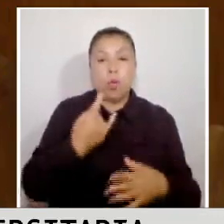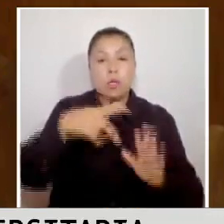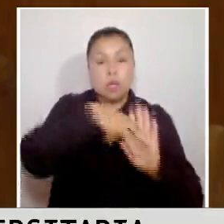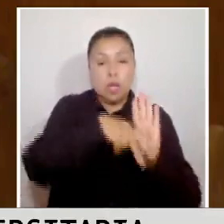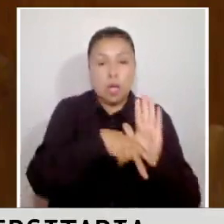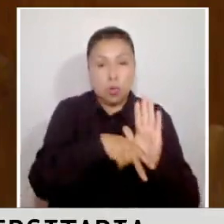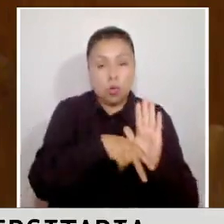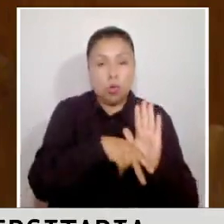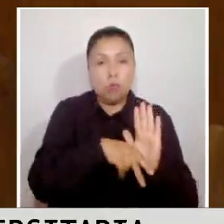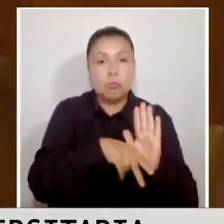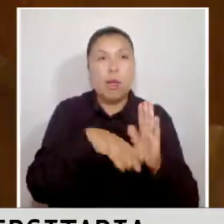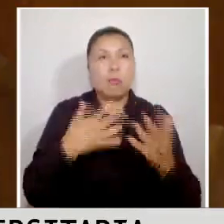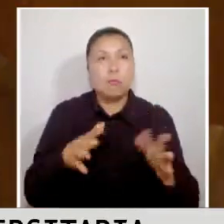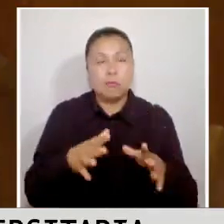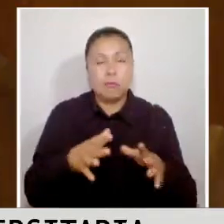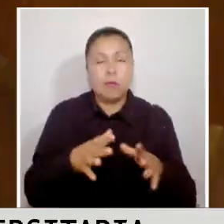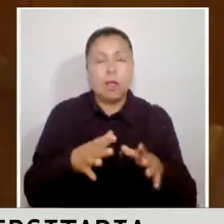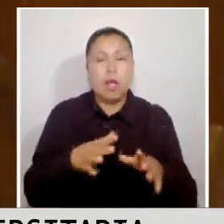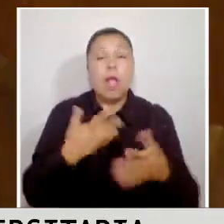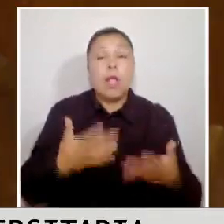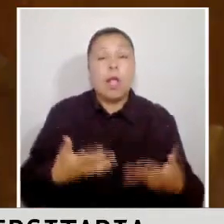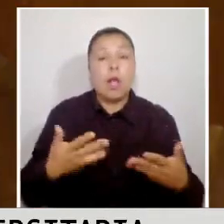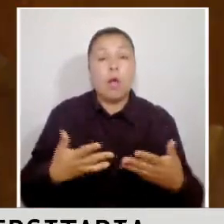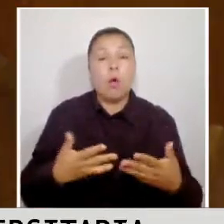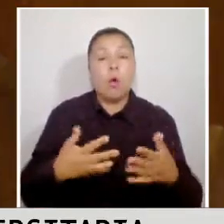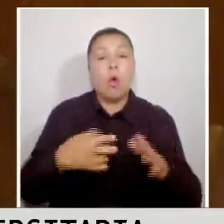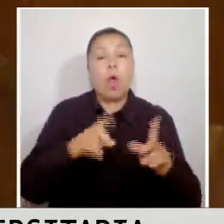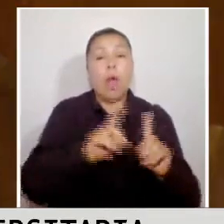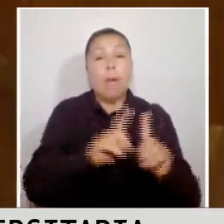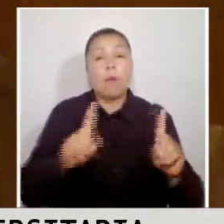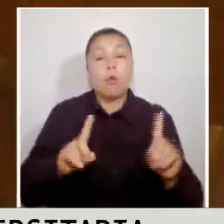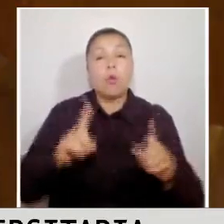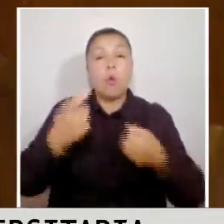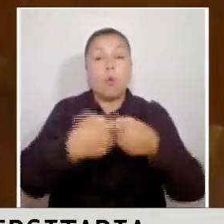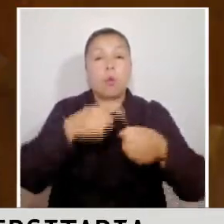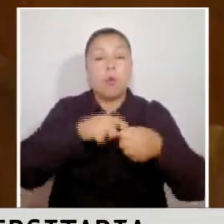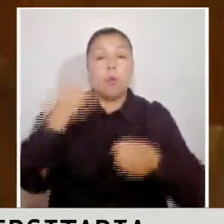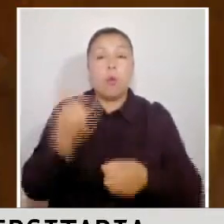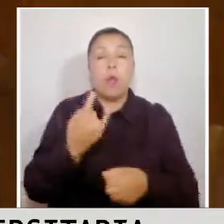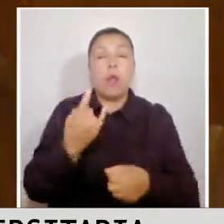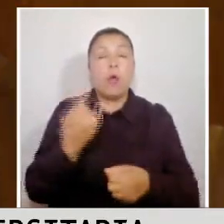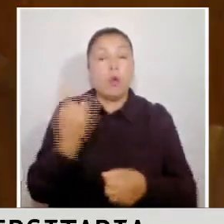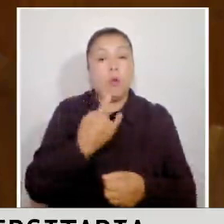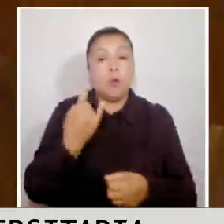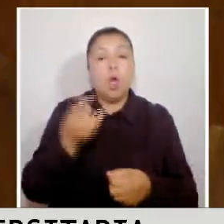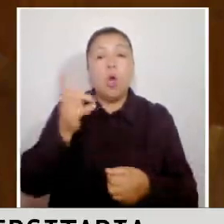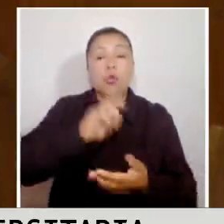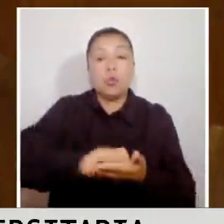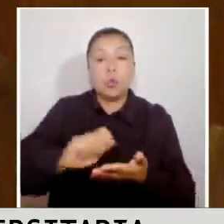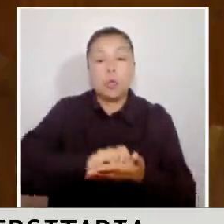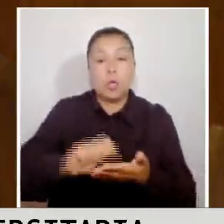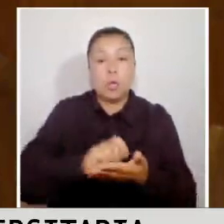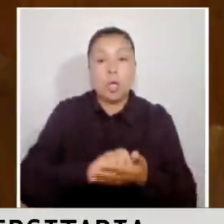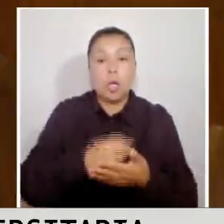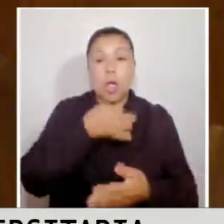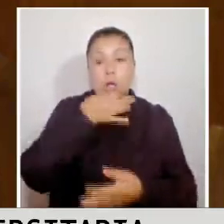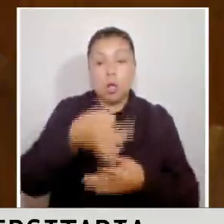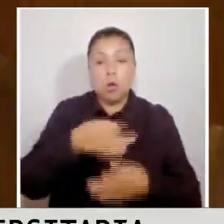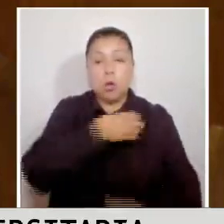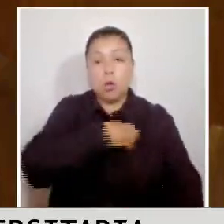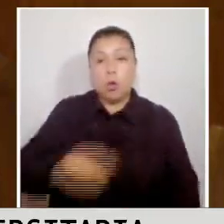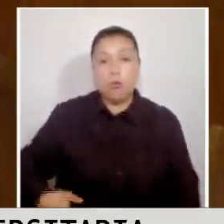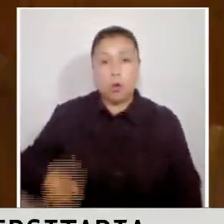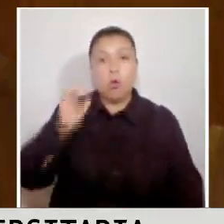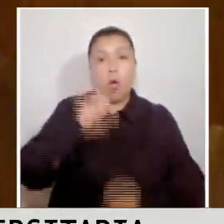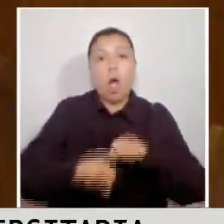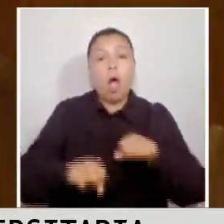viene dada por el hecho de que actualmente es periodo de matrículas para las universidades la subsecretaría por su parte afirmó que El Ejecutivo está de acuerdo con el